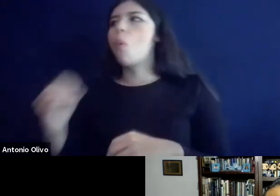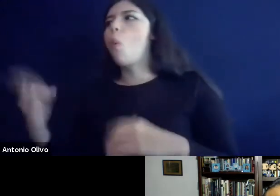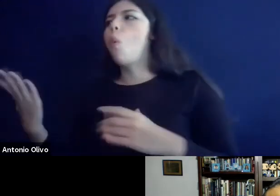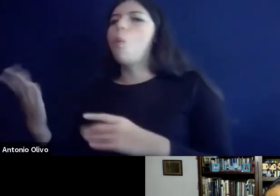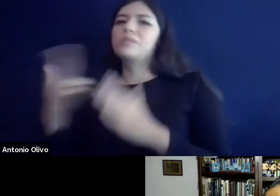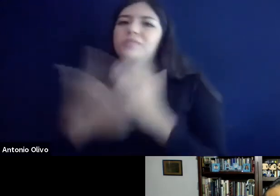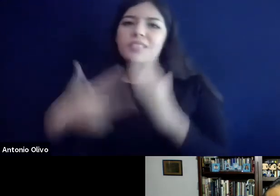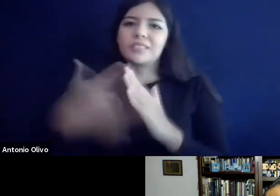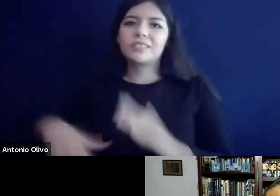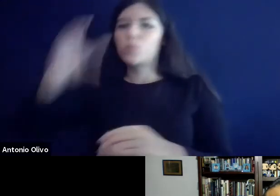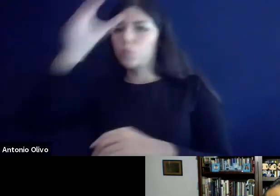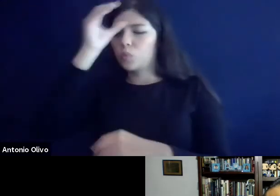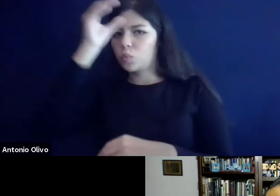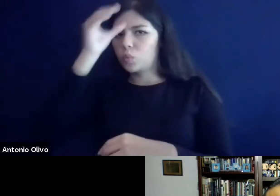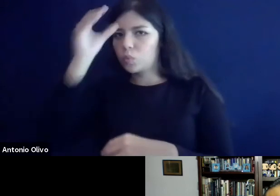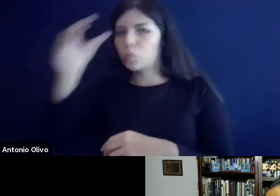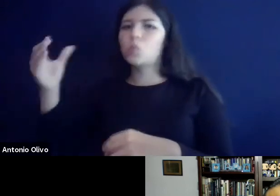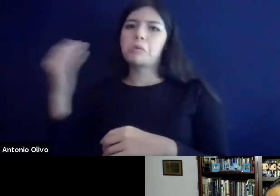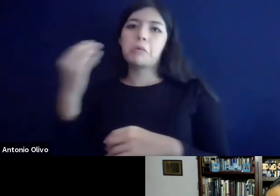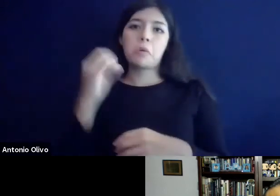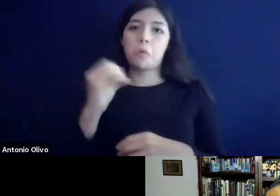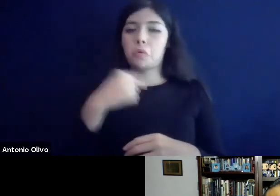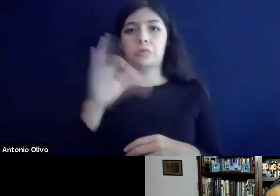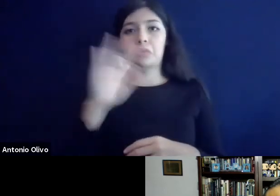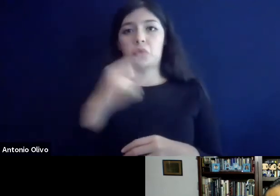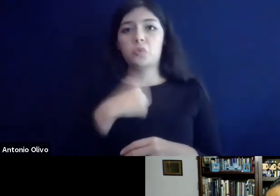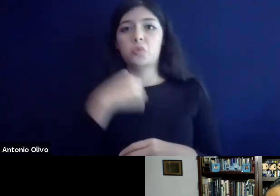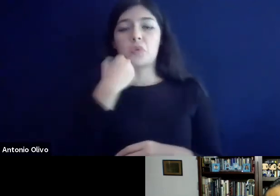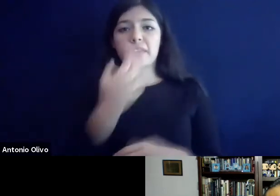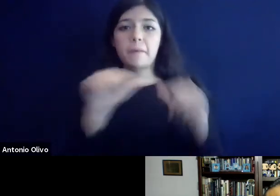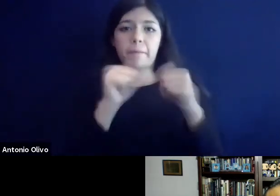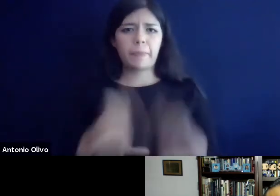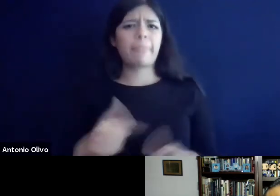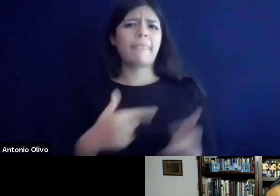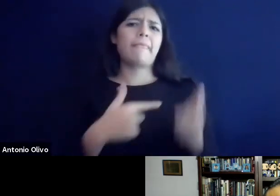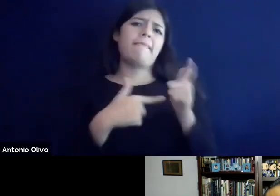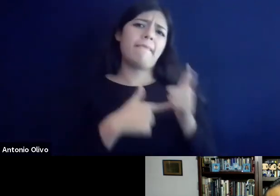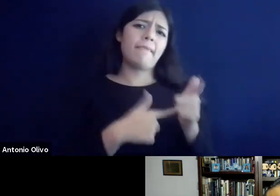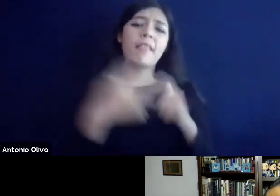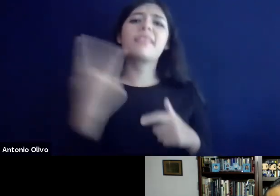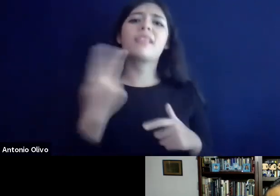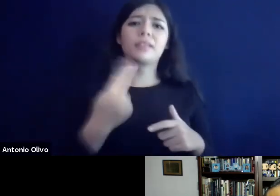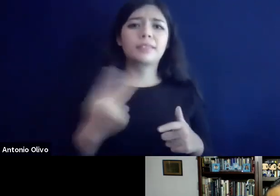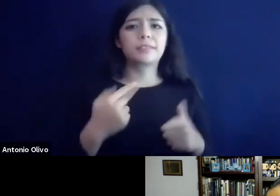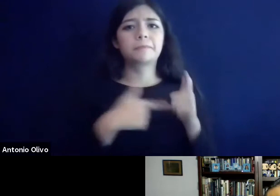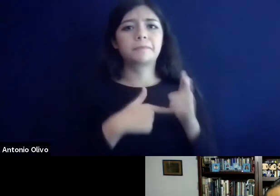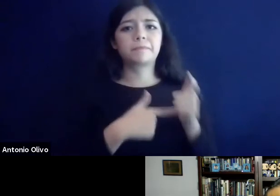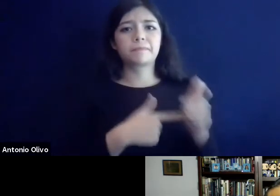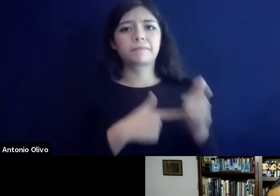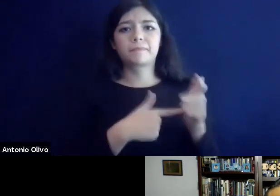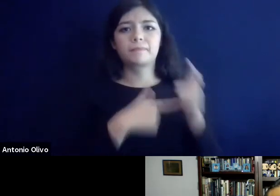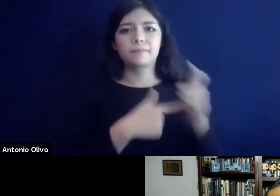como para ser artista, si quieres continuar, tienes que tener de la mano tu mejor amiga, es la investigación.